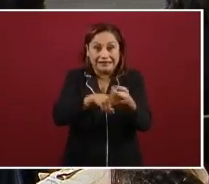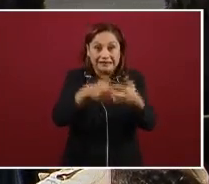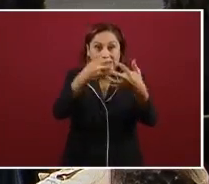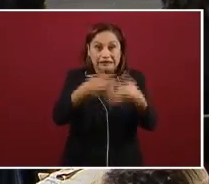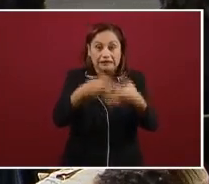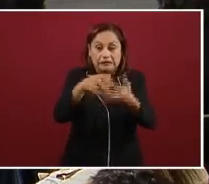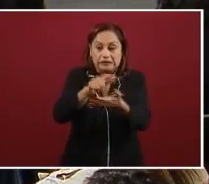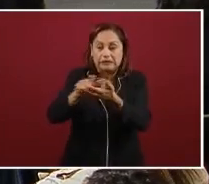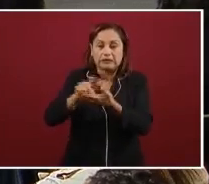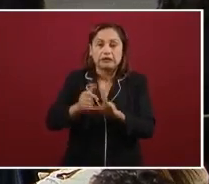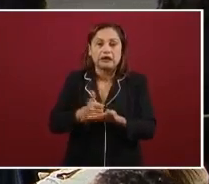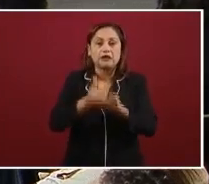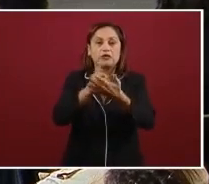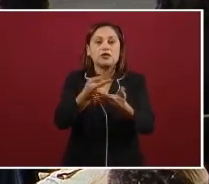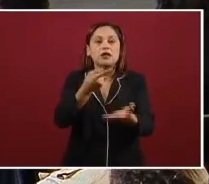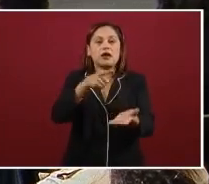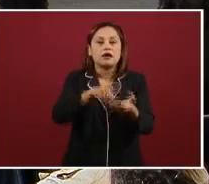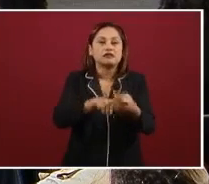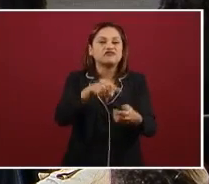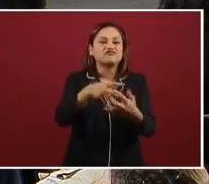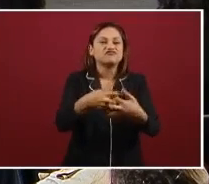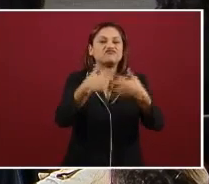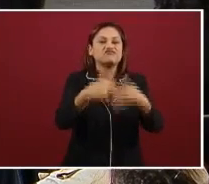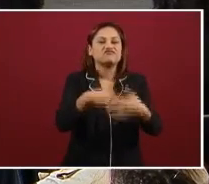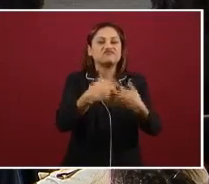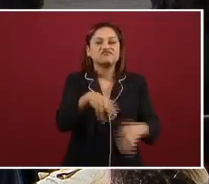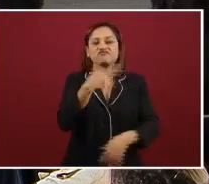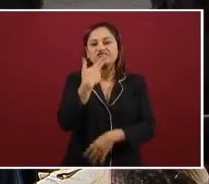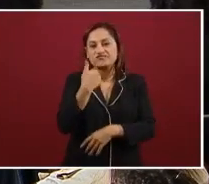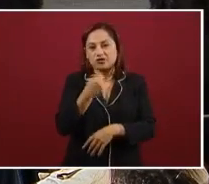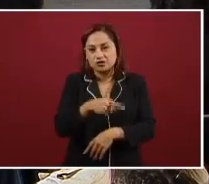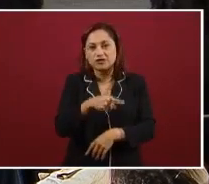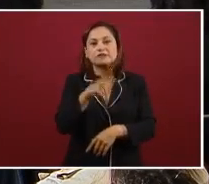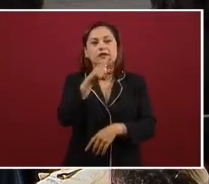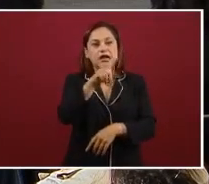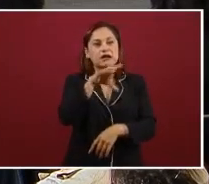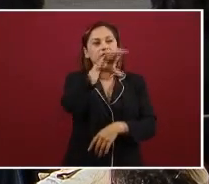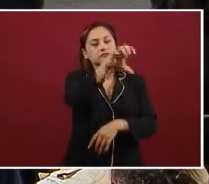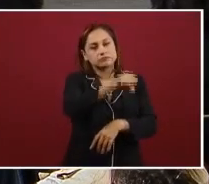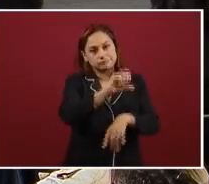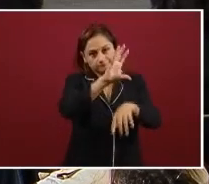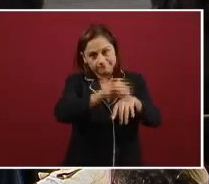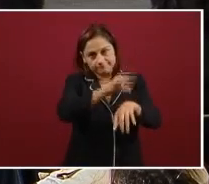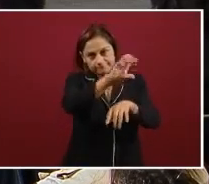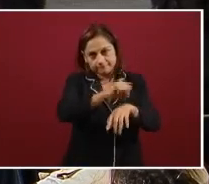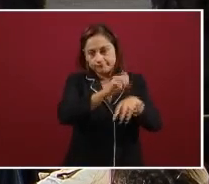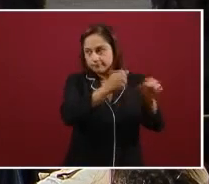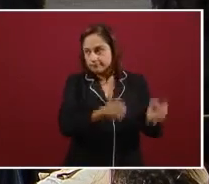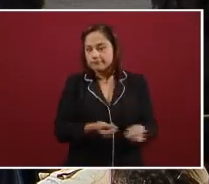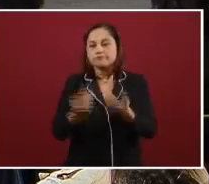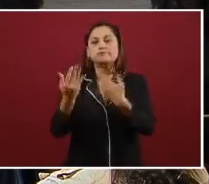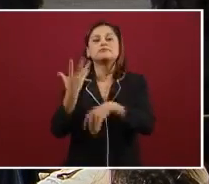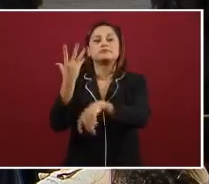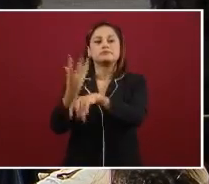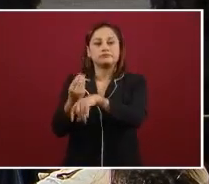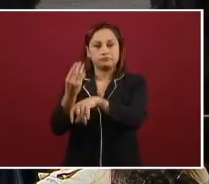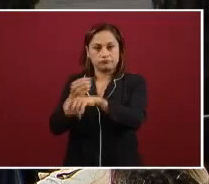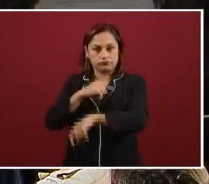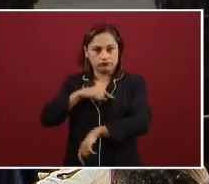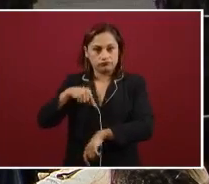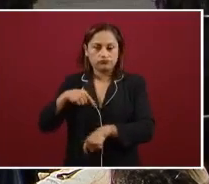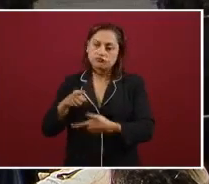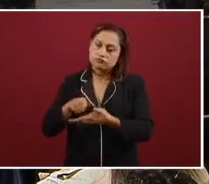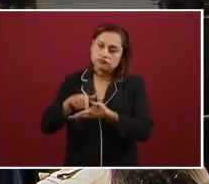de un motor fuera de borda, nos la vamos a llevar y la vamos a reparar nosotros también. La que sigue. Eso es todo lo que